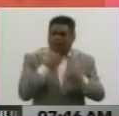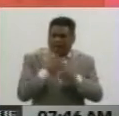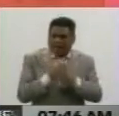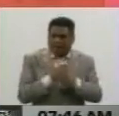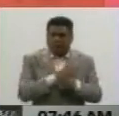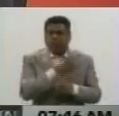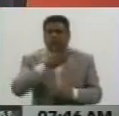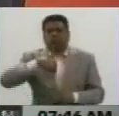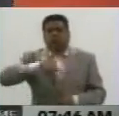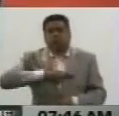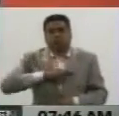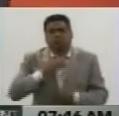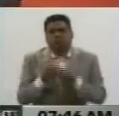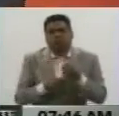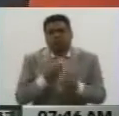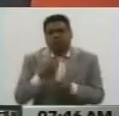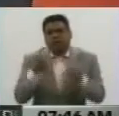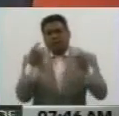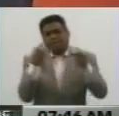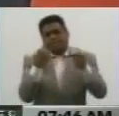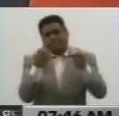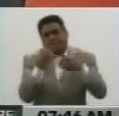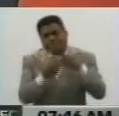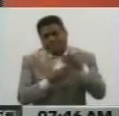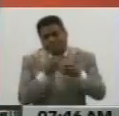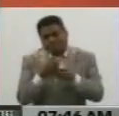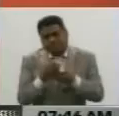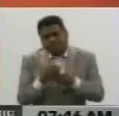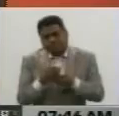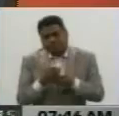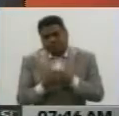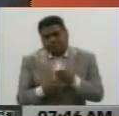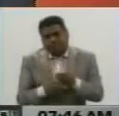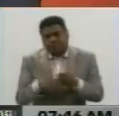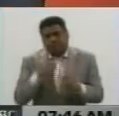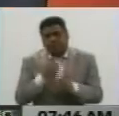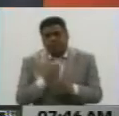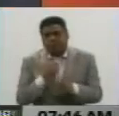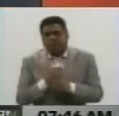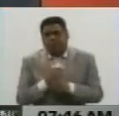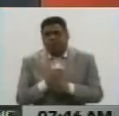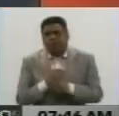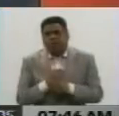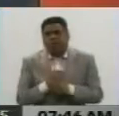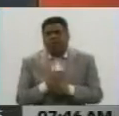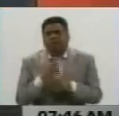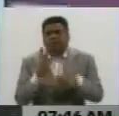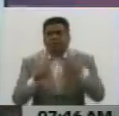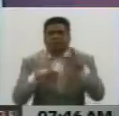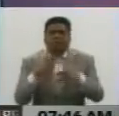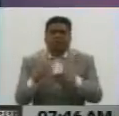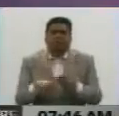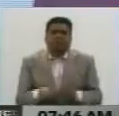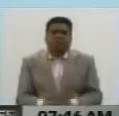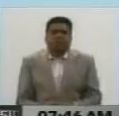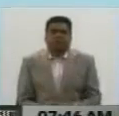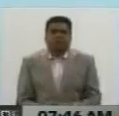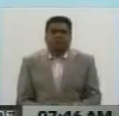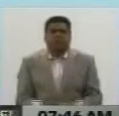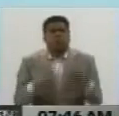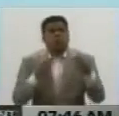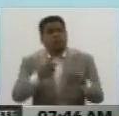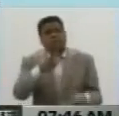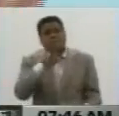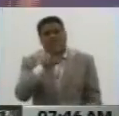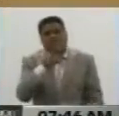es a aplicar las técnicas correctas y hacer que trabajen en el nuevo modelo productivo nacional. Ministro, muchas interrogantes, muchas